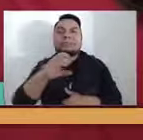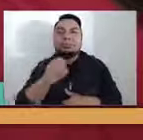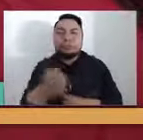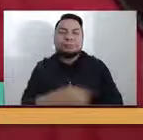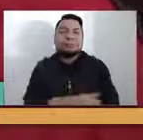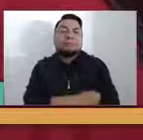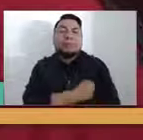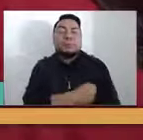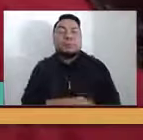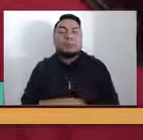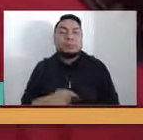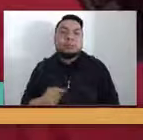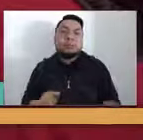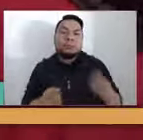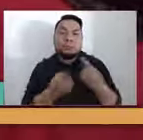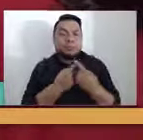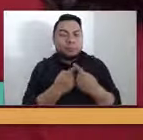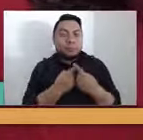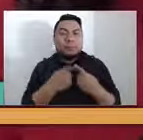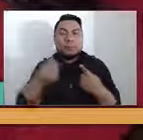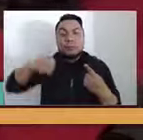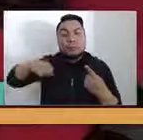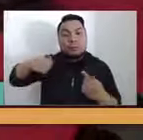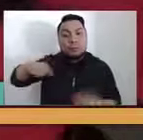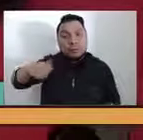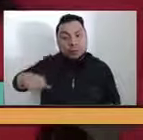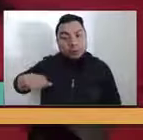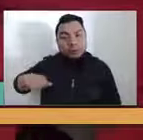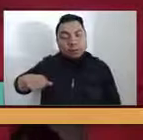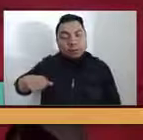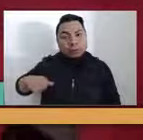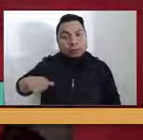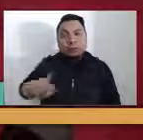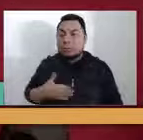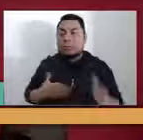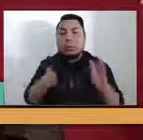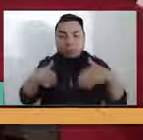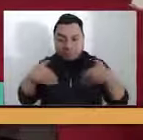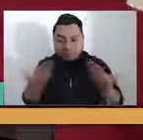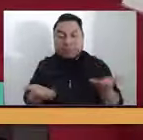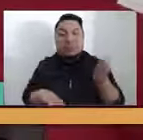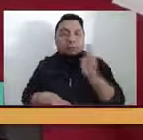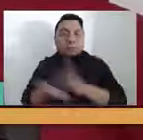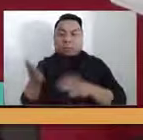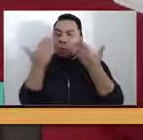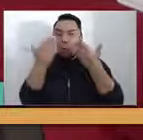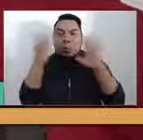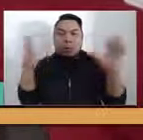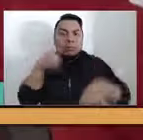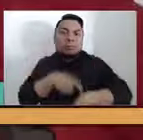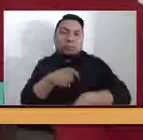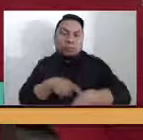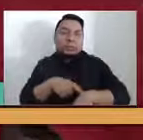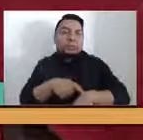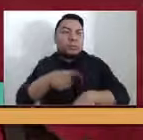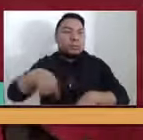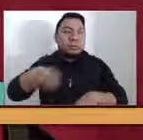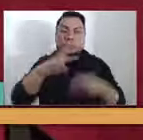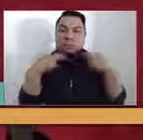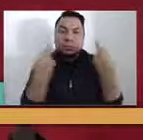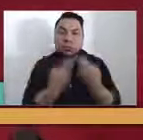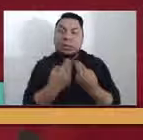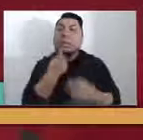En primer término, el alcalde se puede retirar en cualquier momento de la sesión, y así